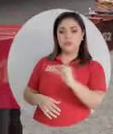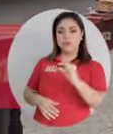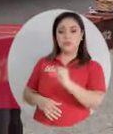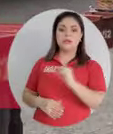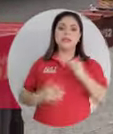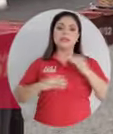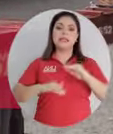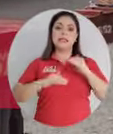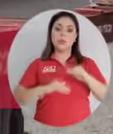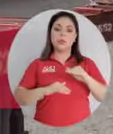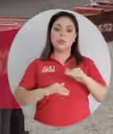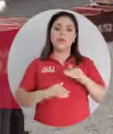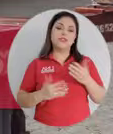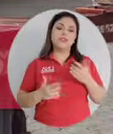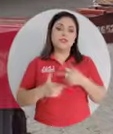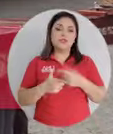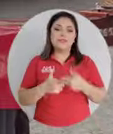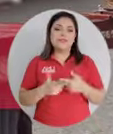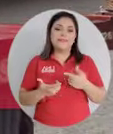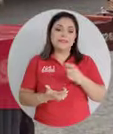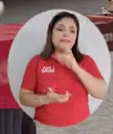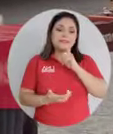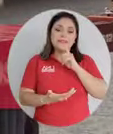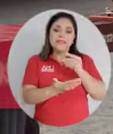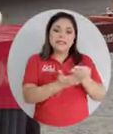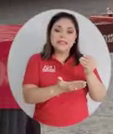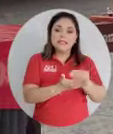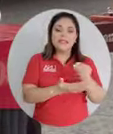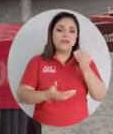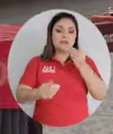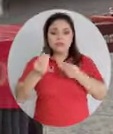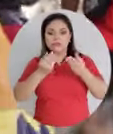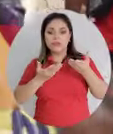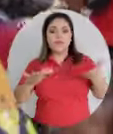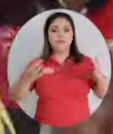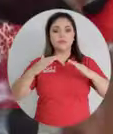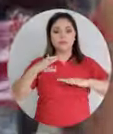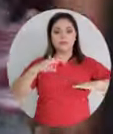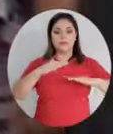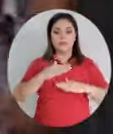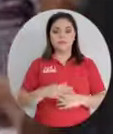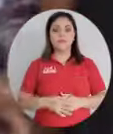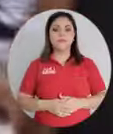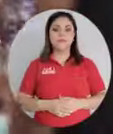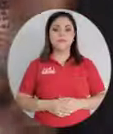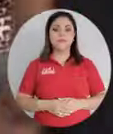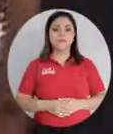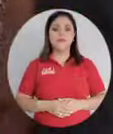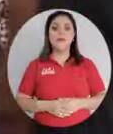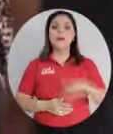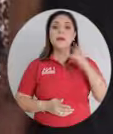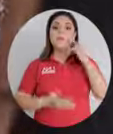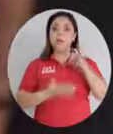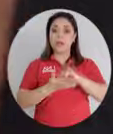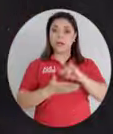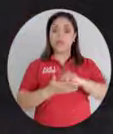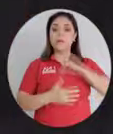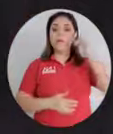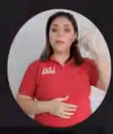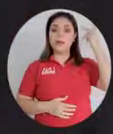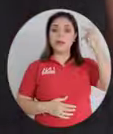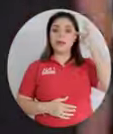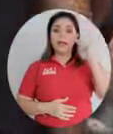el ingreso muy restringido y por lo tanto las posibilidades de consumo. Tiene explicación también el proceso inflacionario, por eso